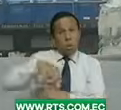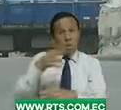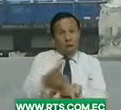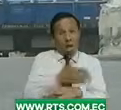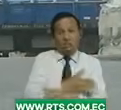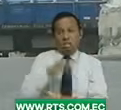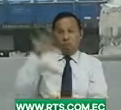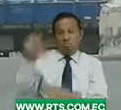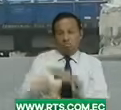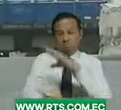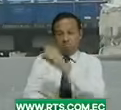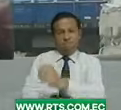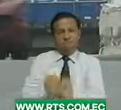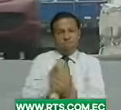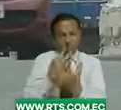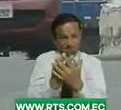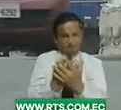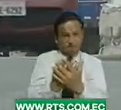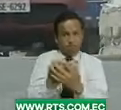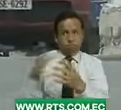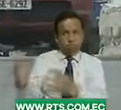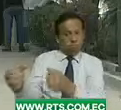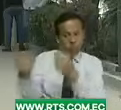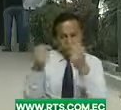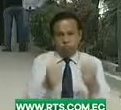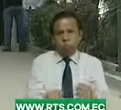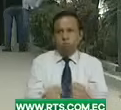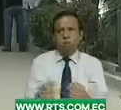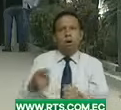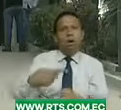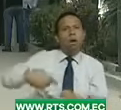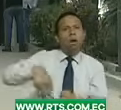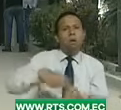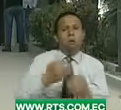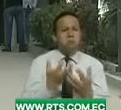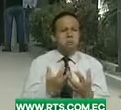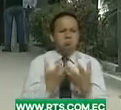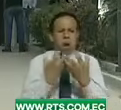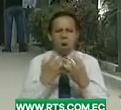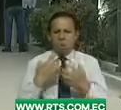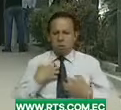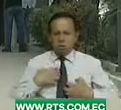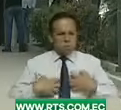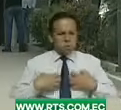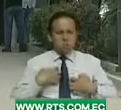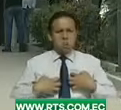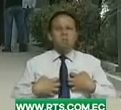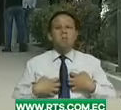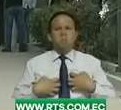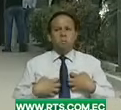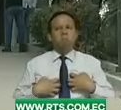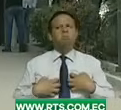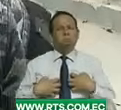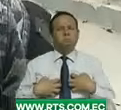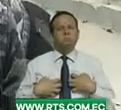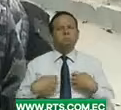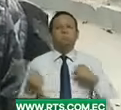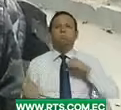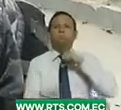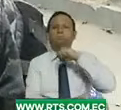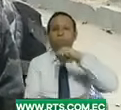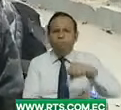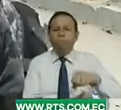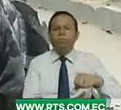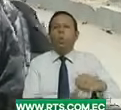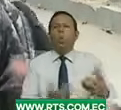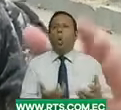orden en las intervenciones disuasivas decidieron vengarse por evitar su accionar delictivo. Personal policial